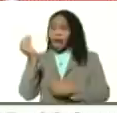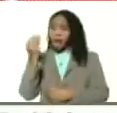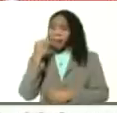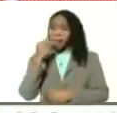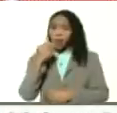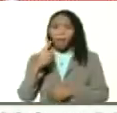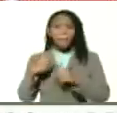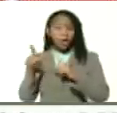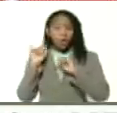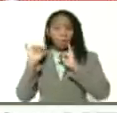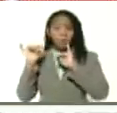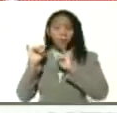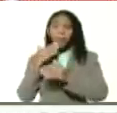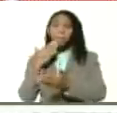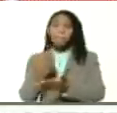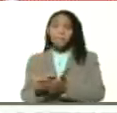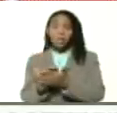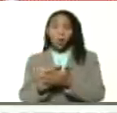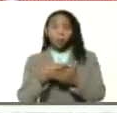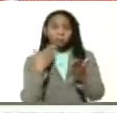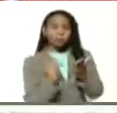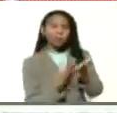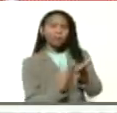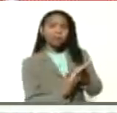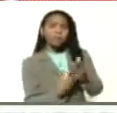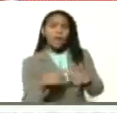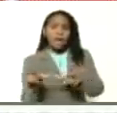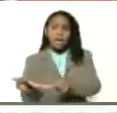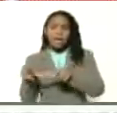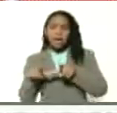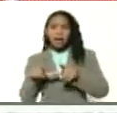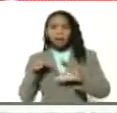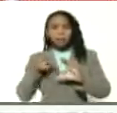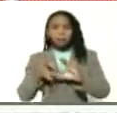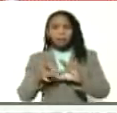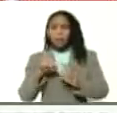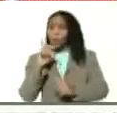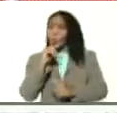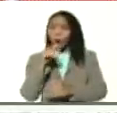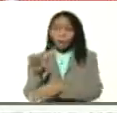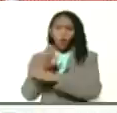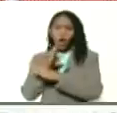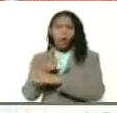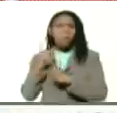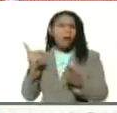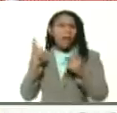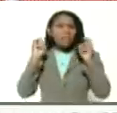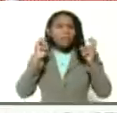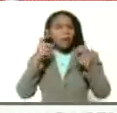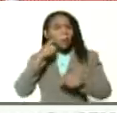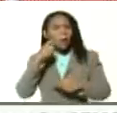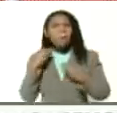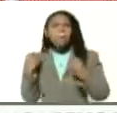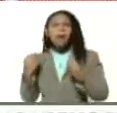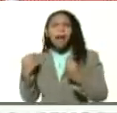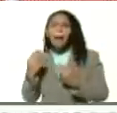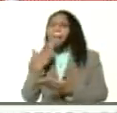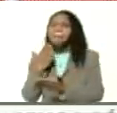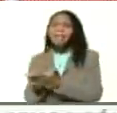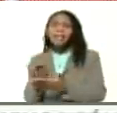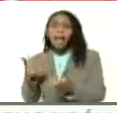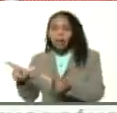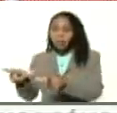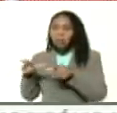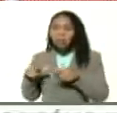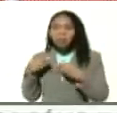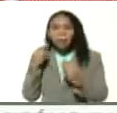alimentos, pero ellos mismos piden licencias. Si no hay bloqueo para asuntos humanitarios, entonces ¿para qué tendrían que pedir una licencia a